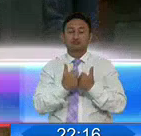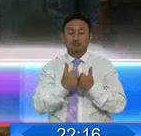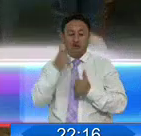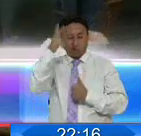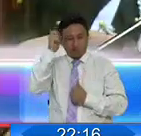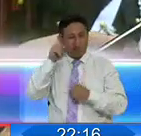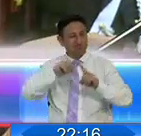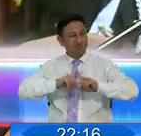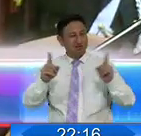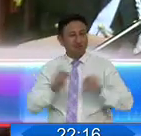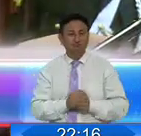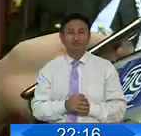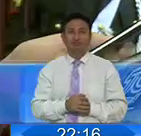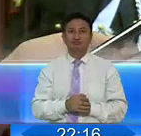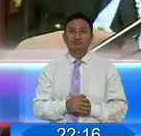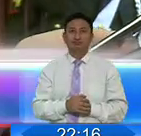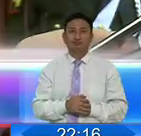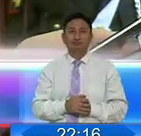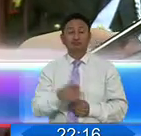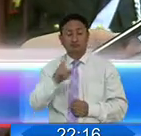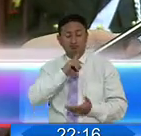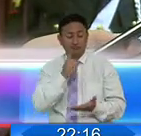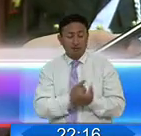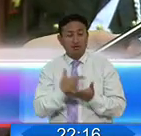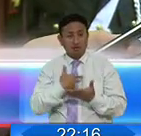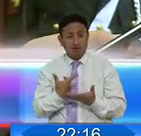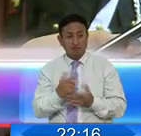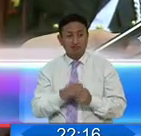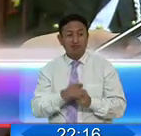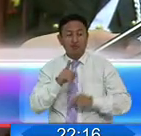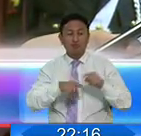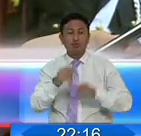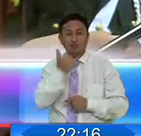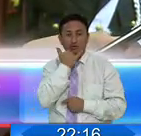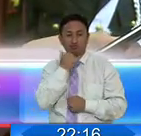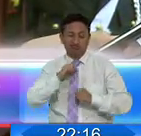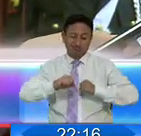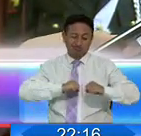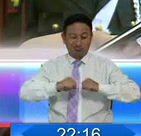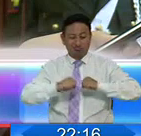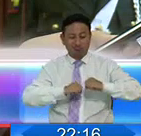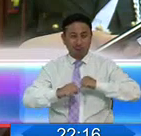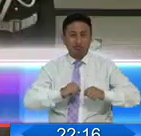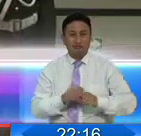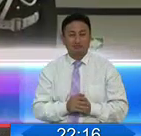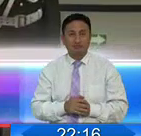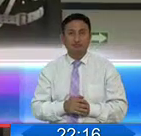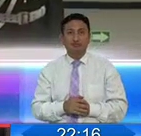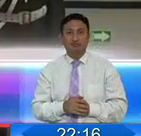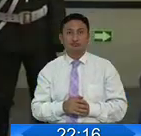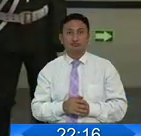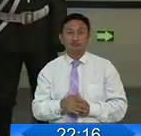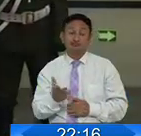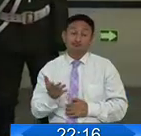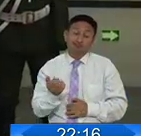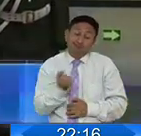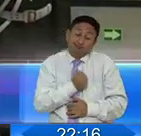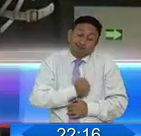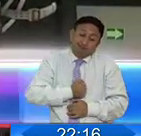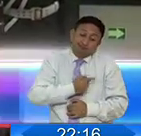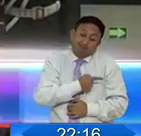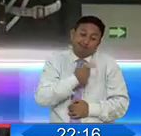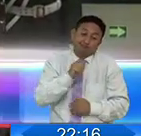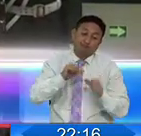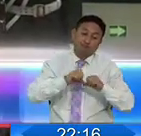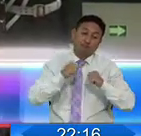diferentes se han hecho esfuerzos por superar algunos problemas de debilitamiento de la asamblea lamentablemente la asamblea ha